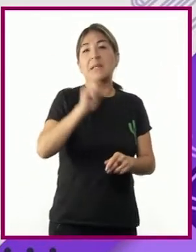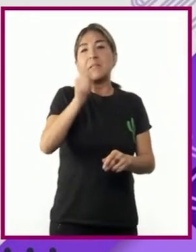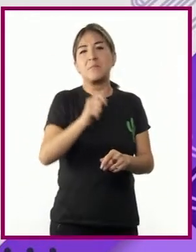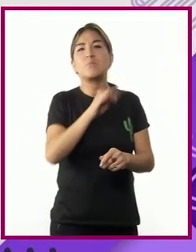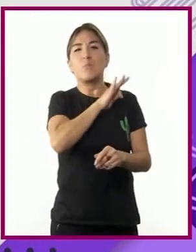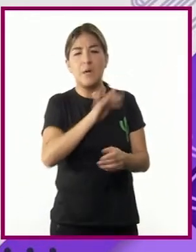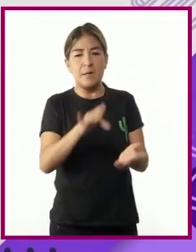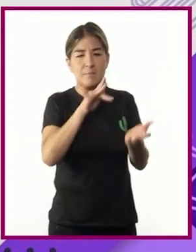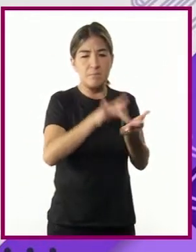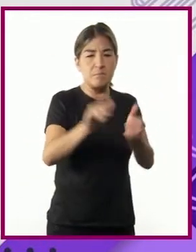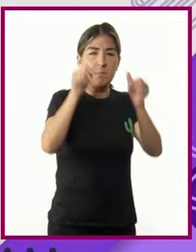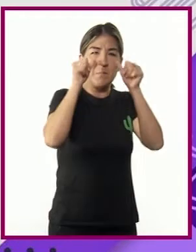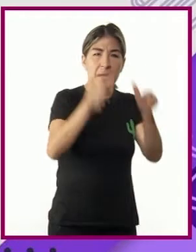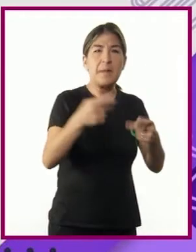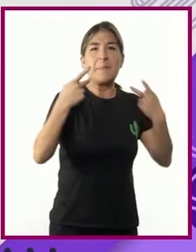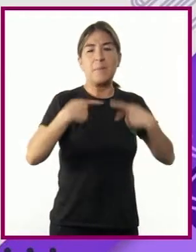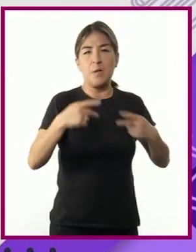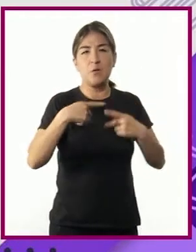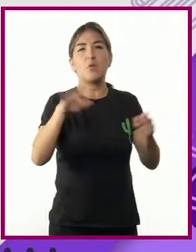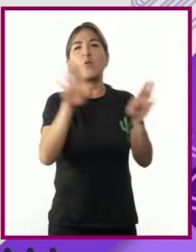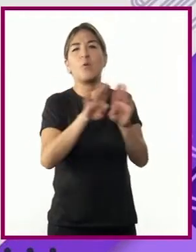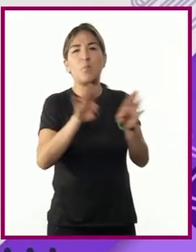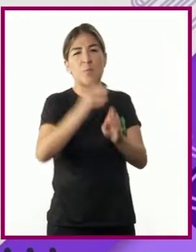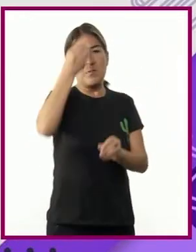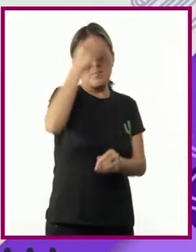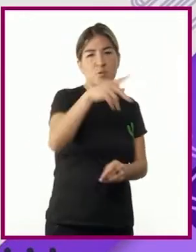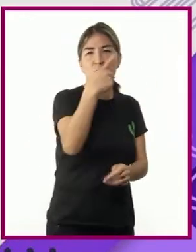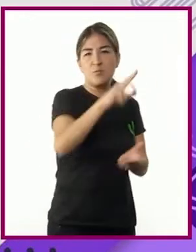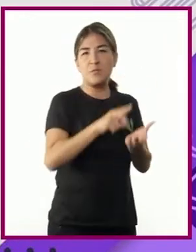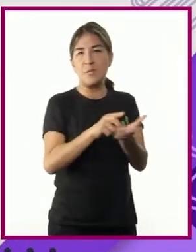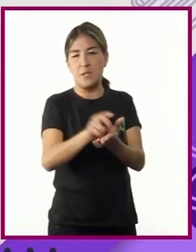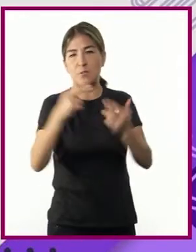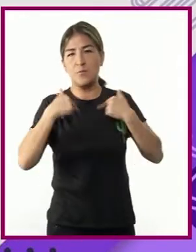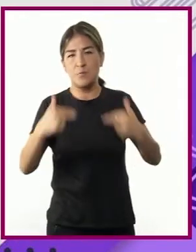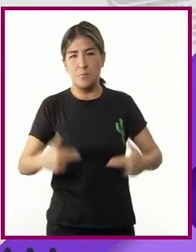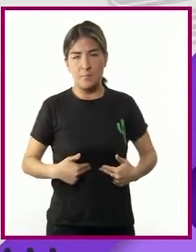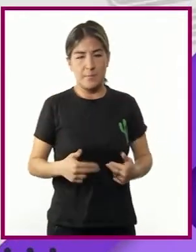que asiste a las víctimas de violaciones a los derechos humanos.